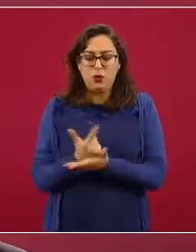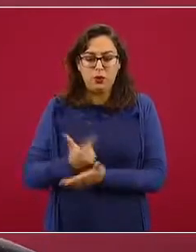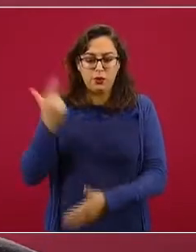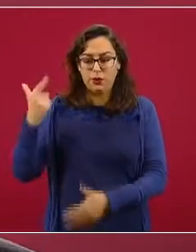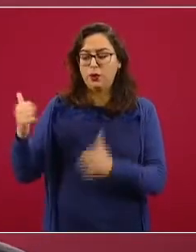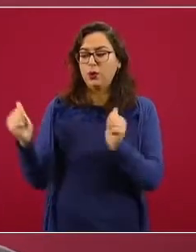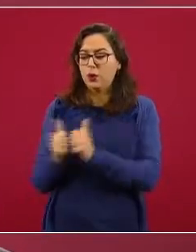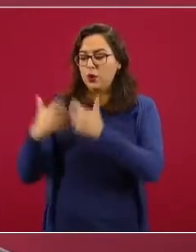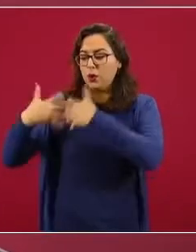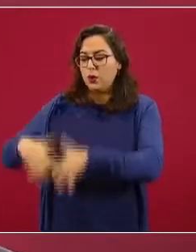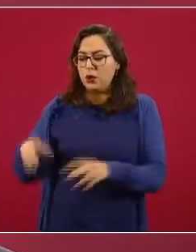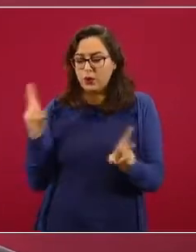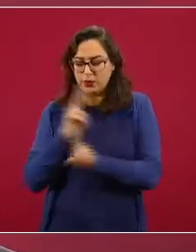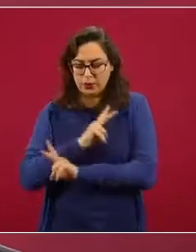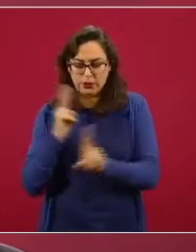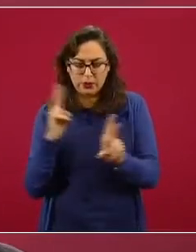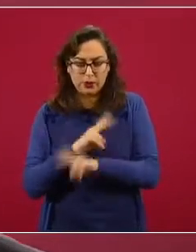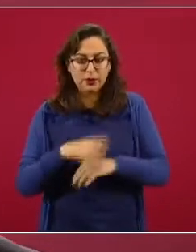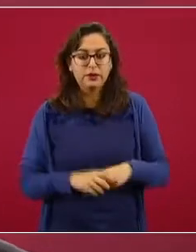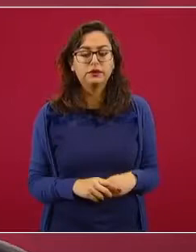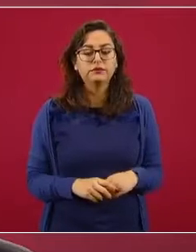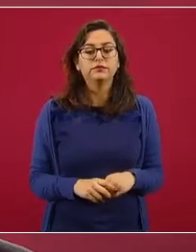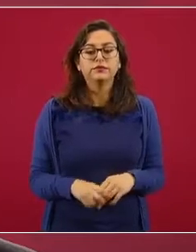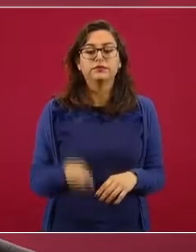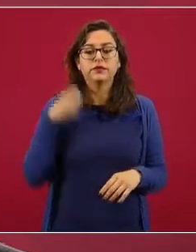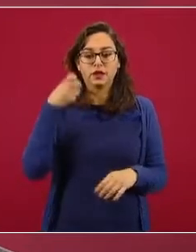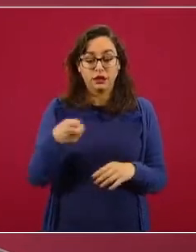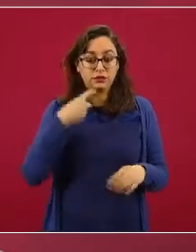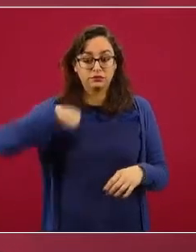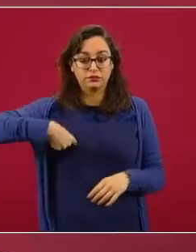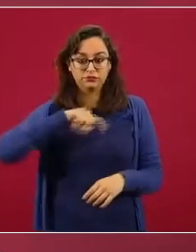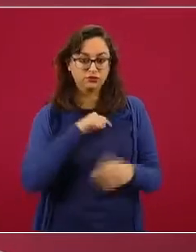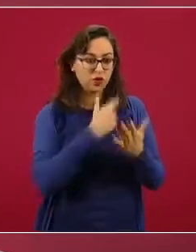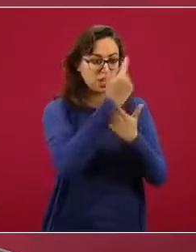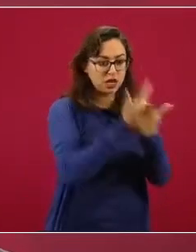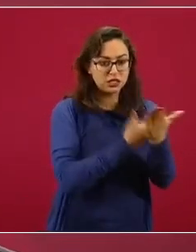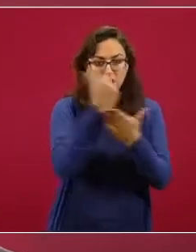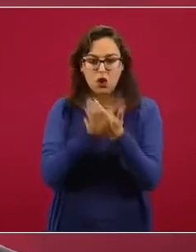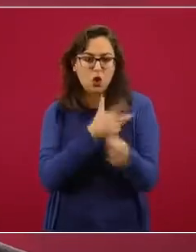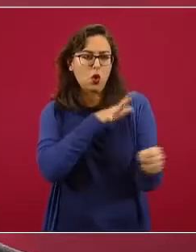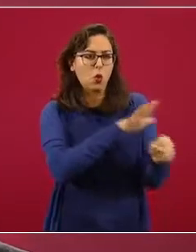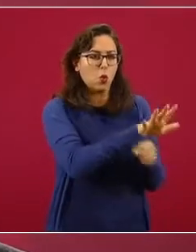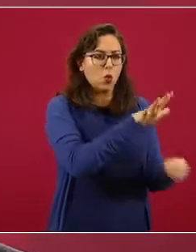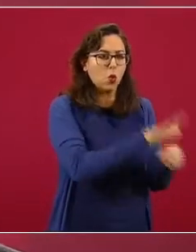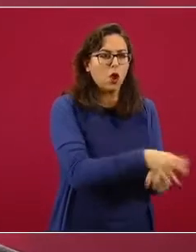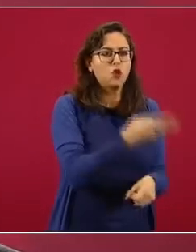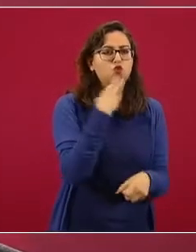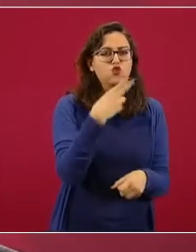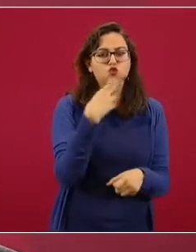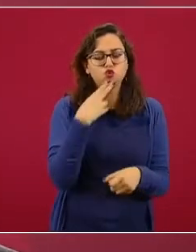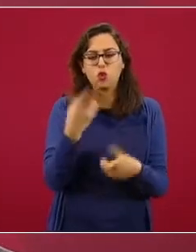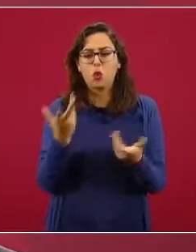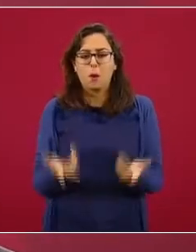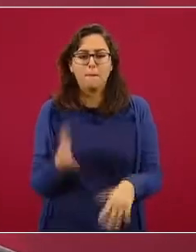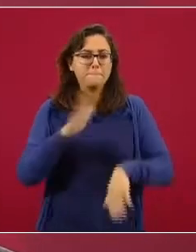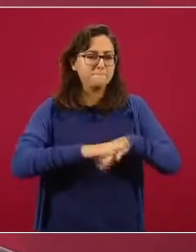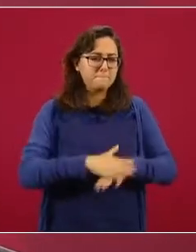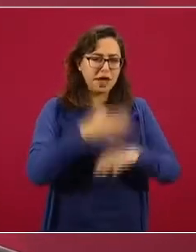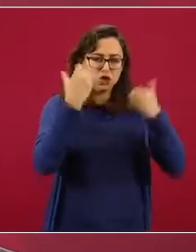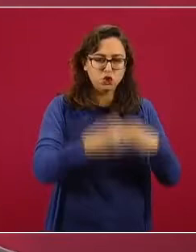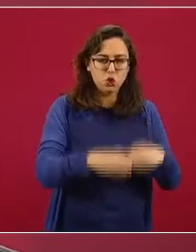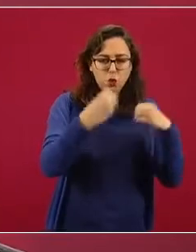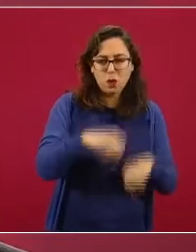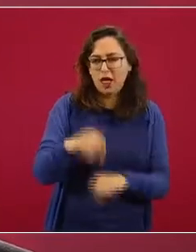Hicimos una lista de acuerdo a la intensidad del uso y de acuerdo a los indicadores de desempeño, cuáles eran